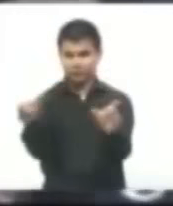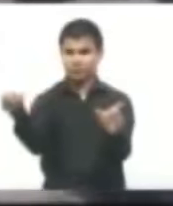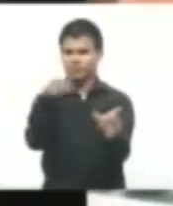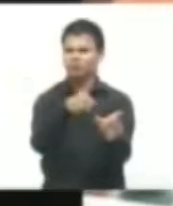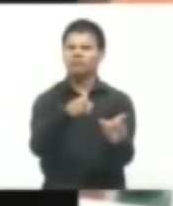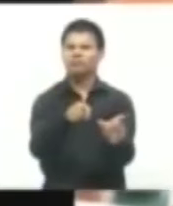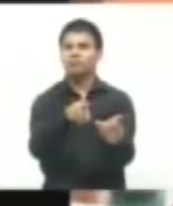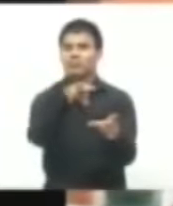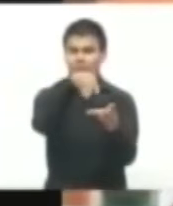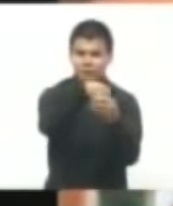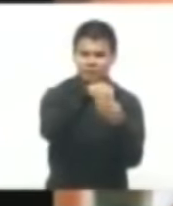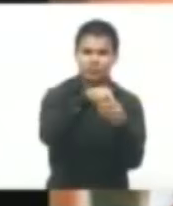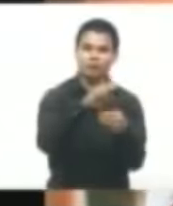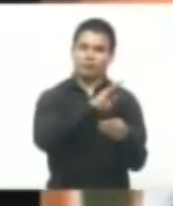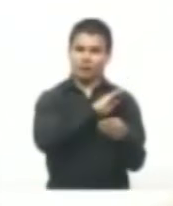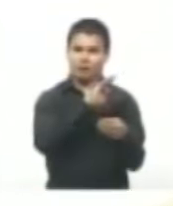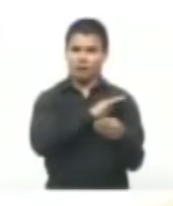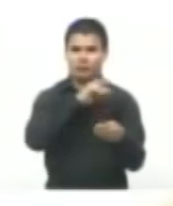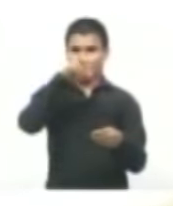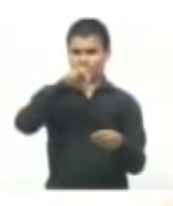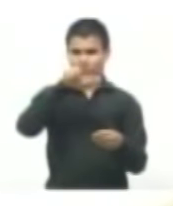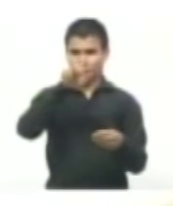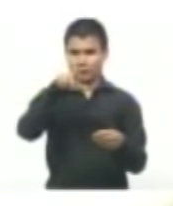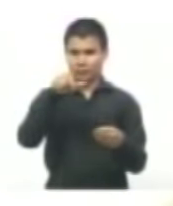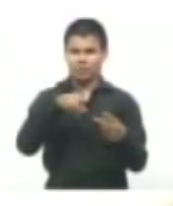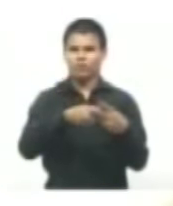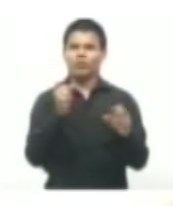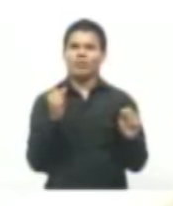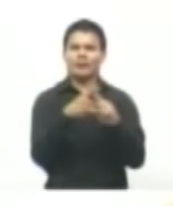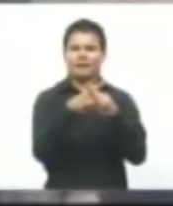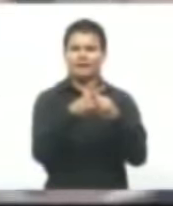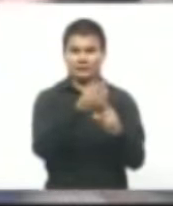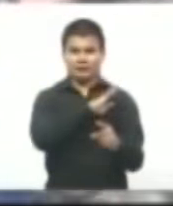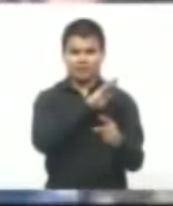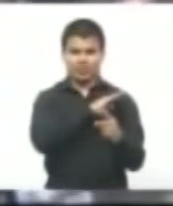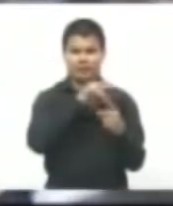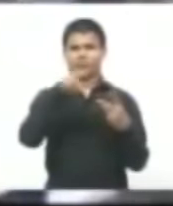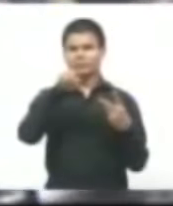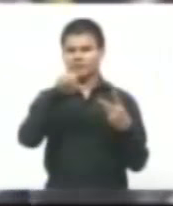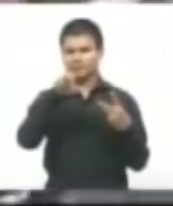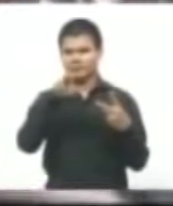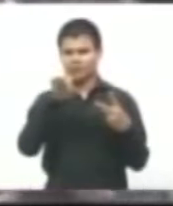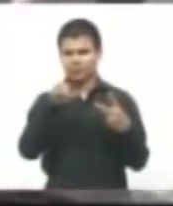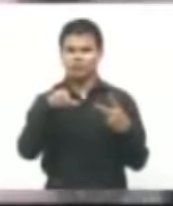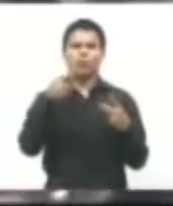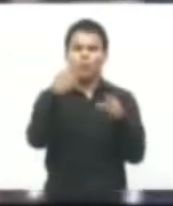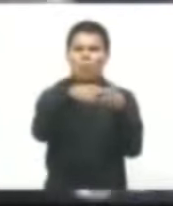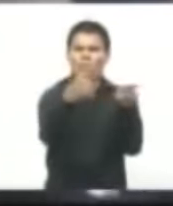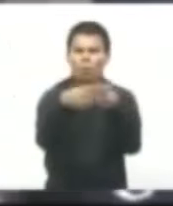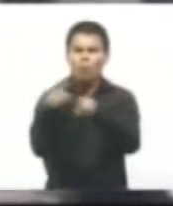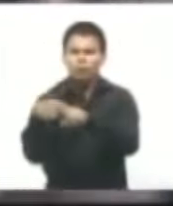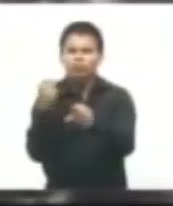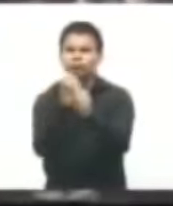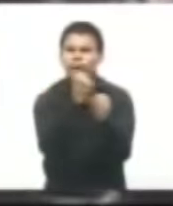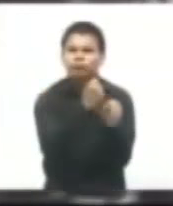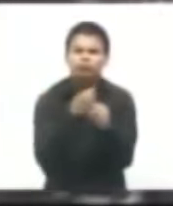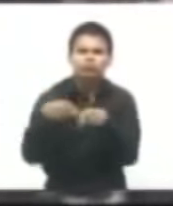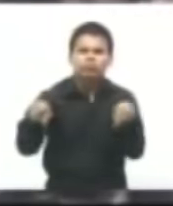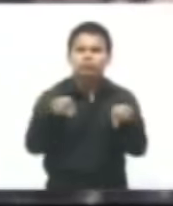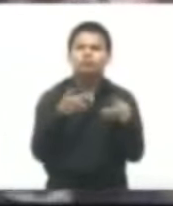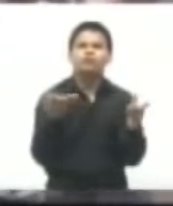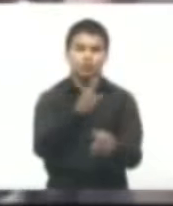entre ellas el alcalde de Palmito, el exalcalde de San Benito Abad y otros funcionarios y particulares